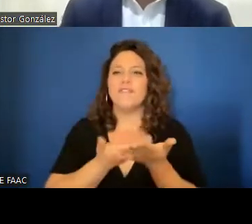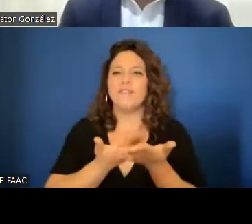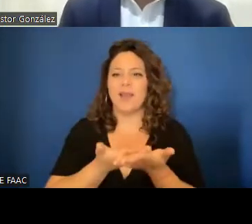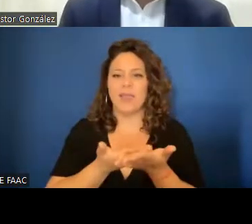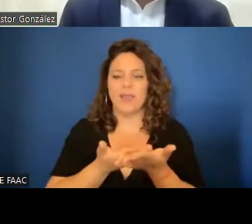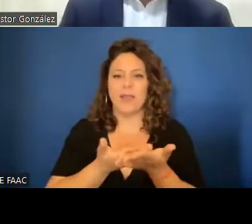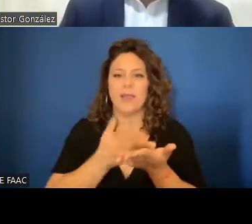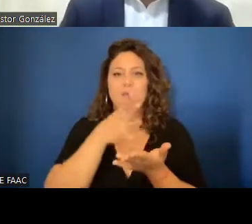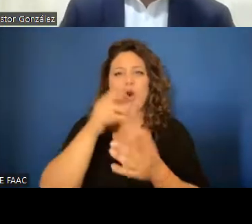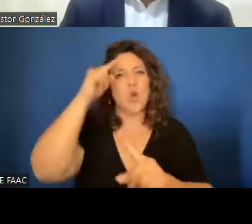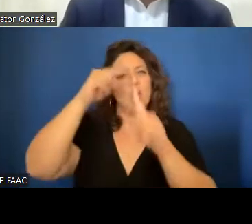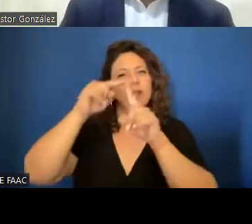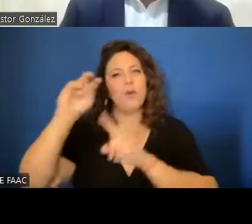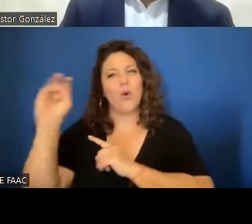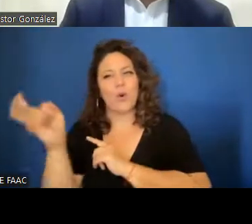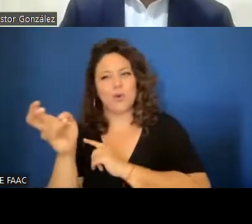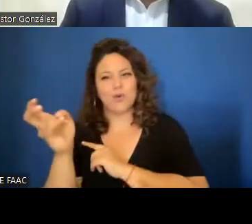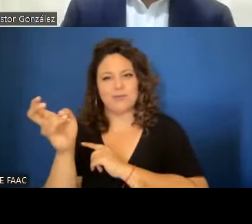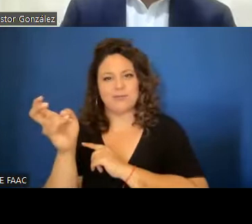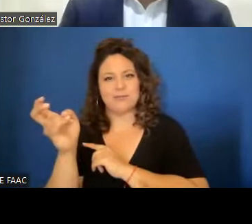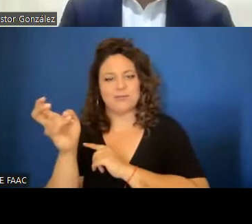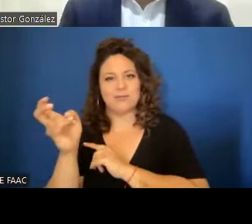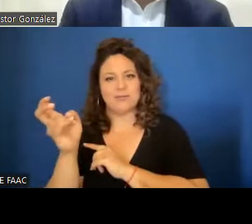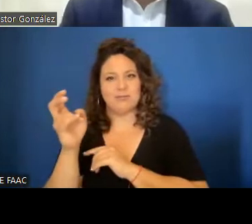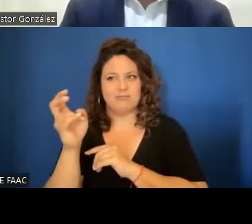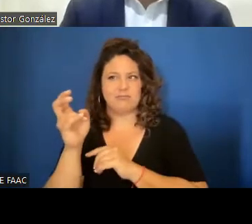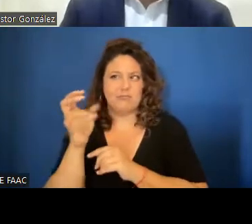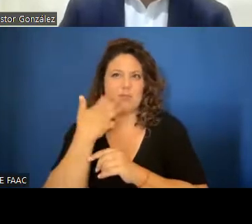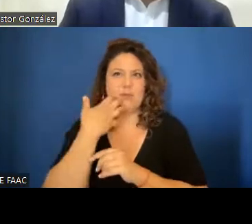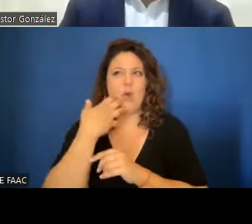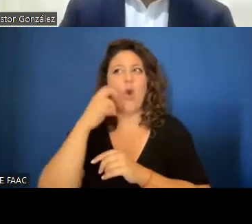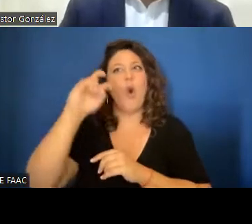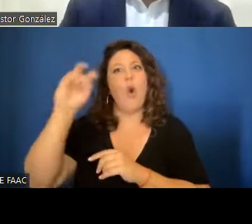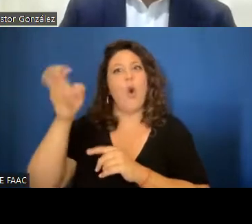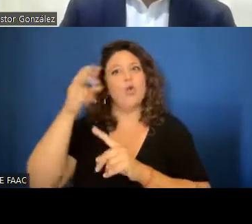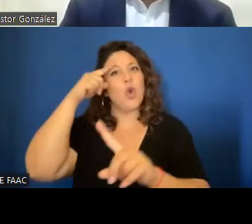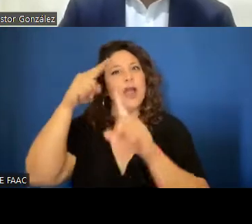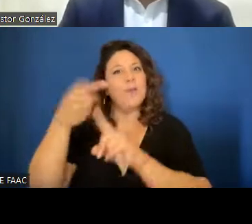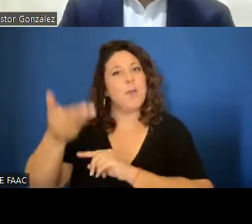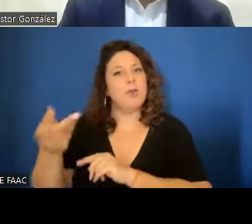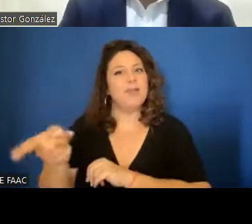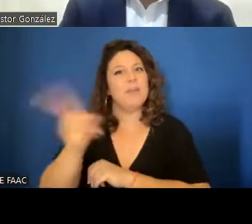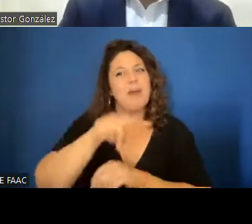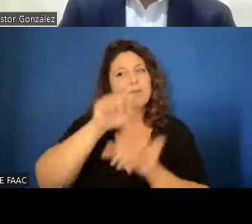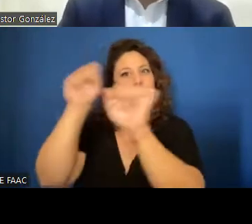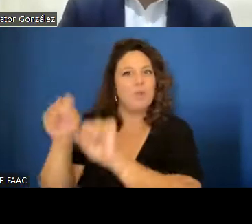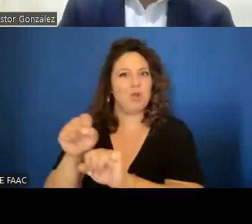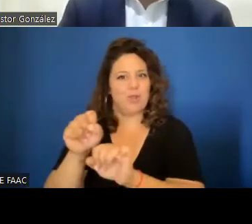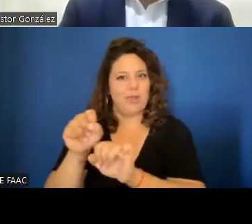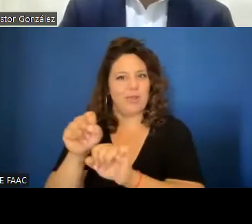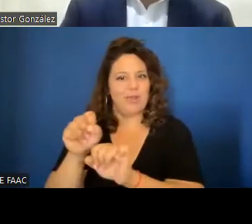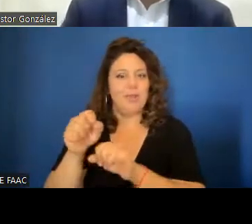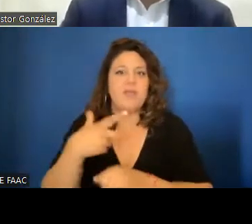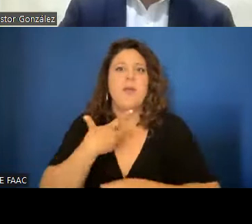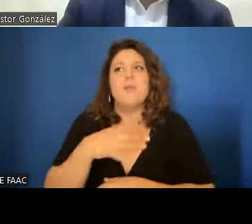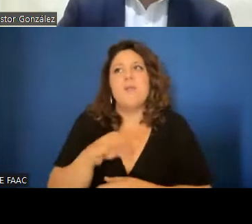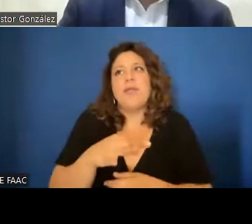discriminación directa, que yo emita una oferta de empleo y que diga en esa oferta de empleo que solamente se pueden presentar hombres.